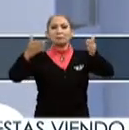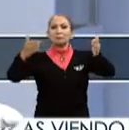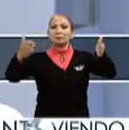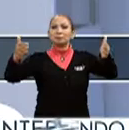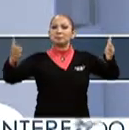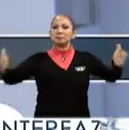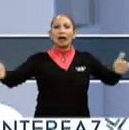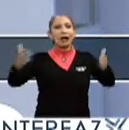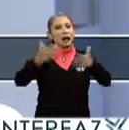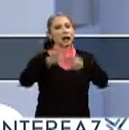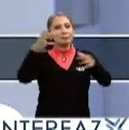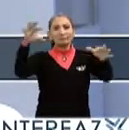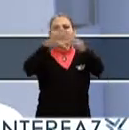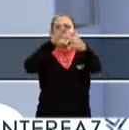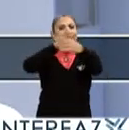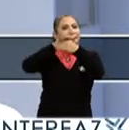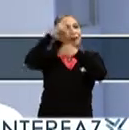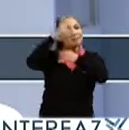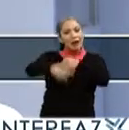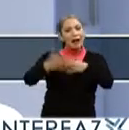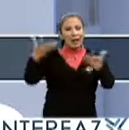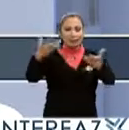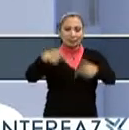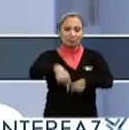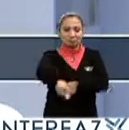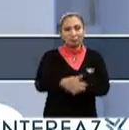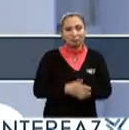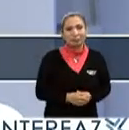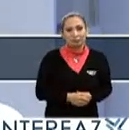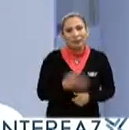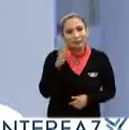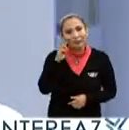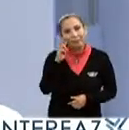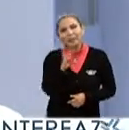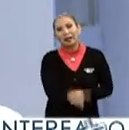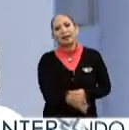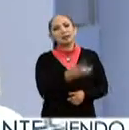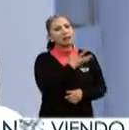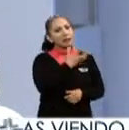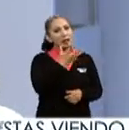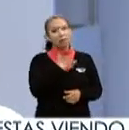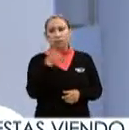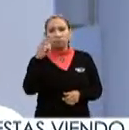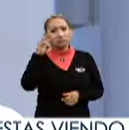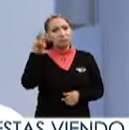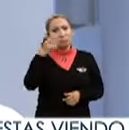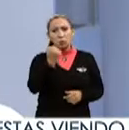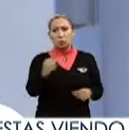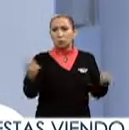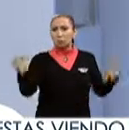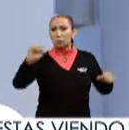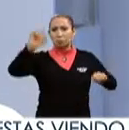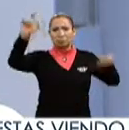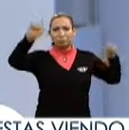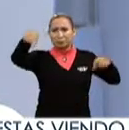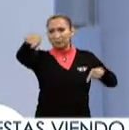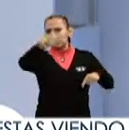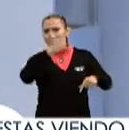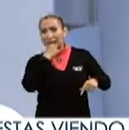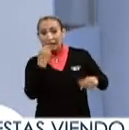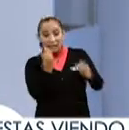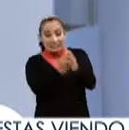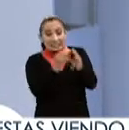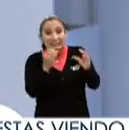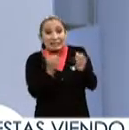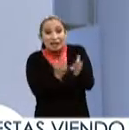abriendo eslabones para poder tener esto, ¿no? Y darse cuenta que tenemos un gran talento y que la formación